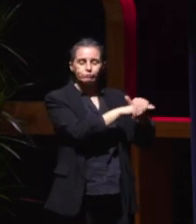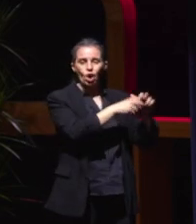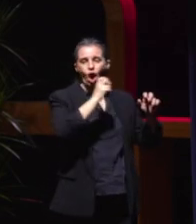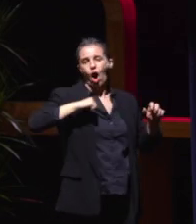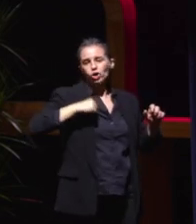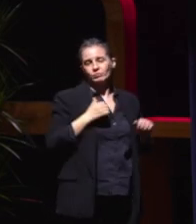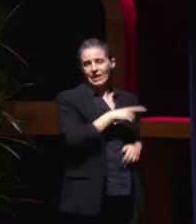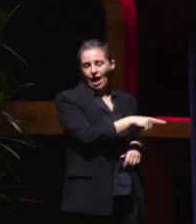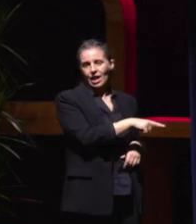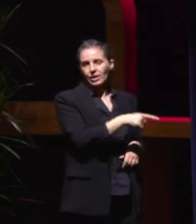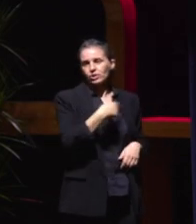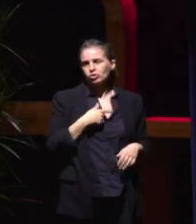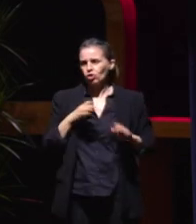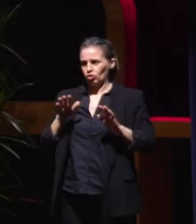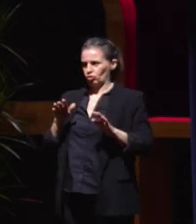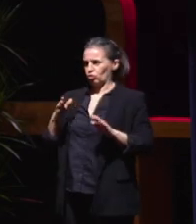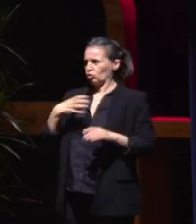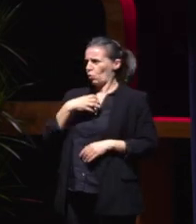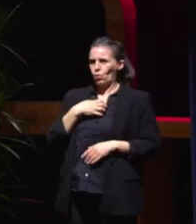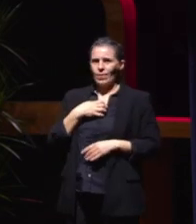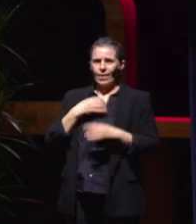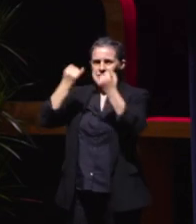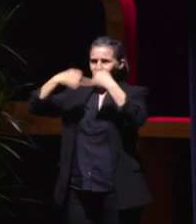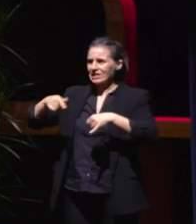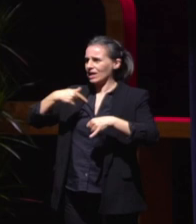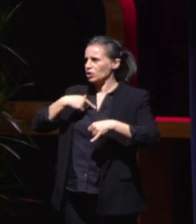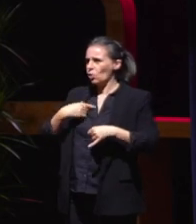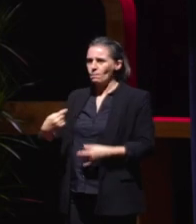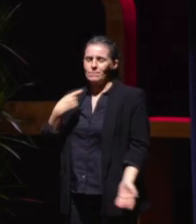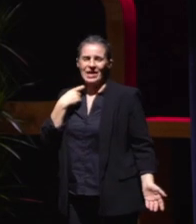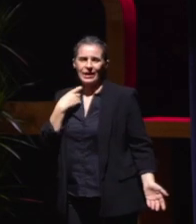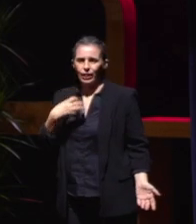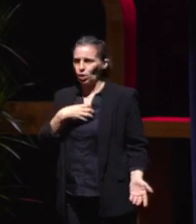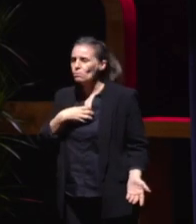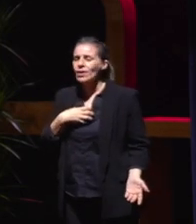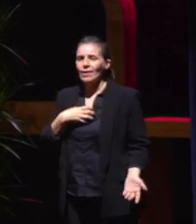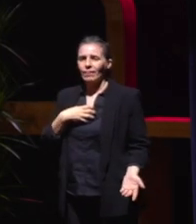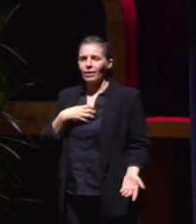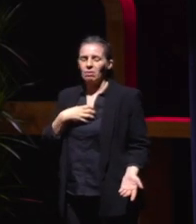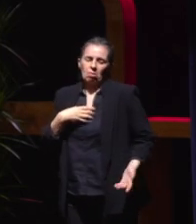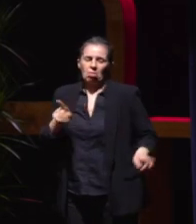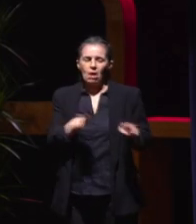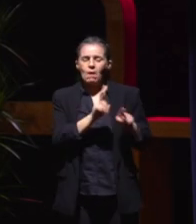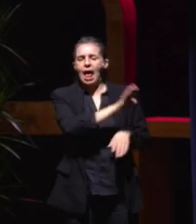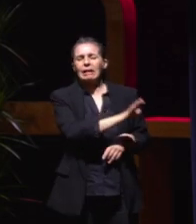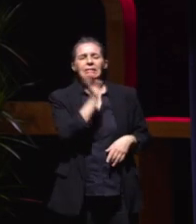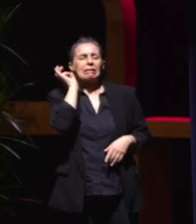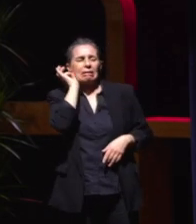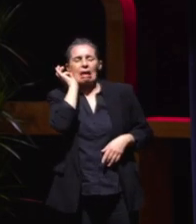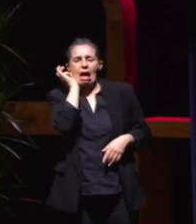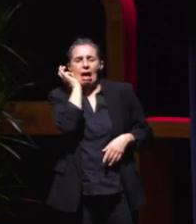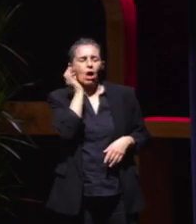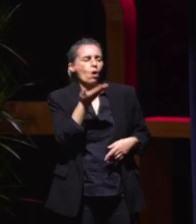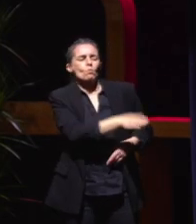de que me dejen los chicos mayores estar aquí es que más da una niña no se morirá yo se está muriendo no